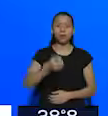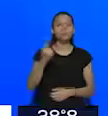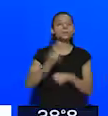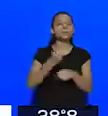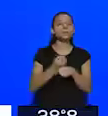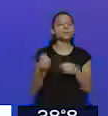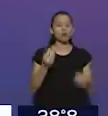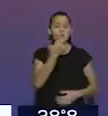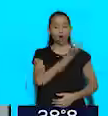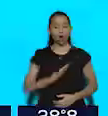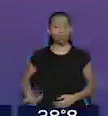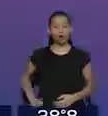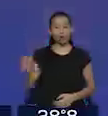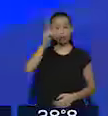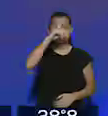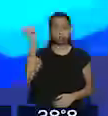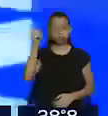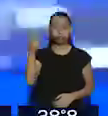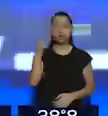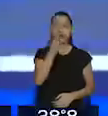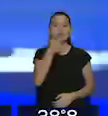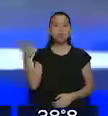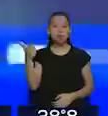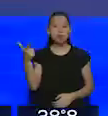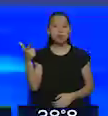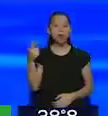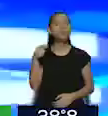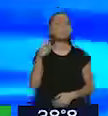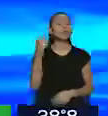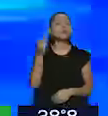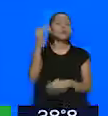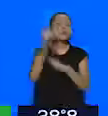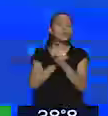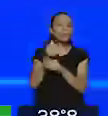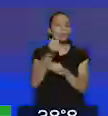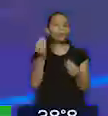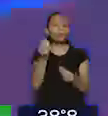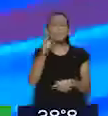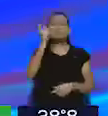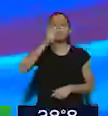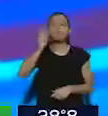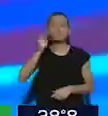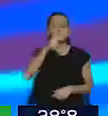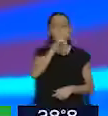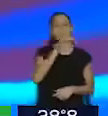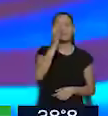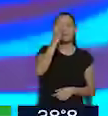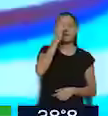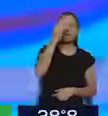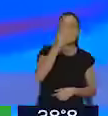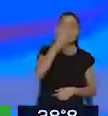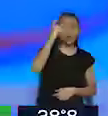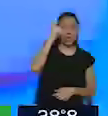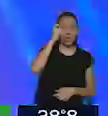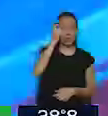les va a descontar una parte del sueldo a los estatales que paren el próximo 24 de enero Pero además se